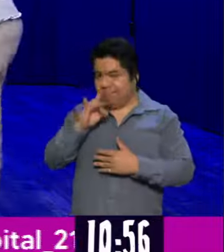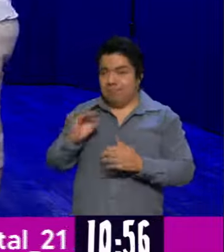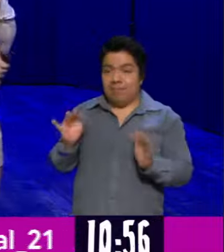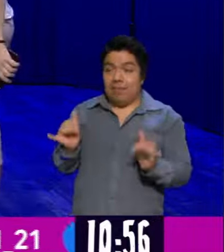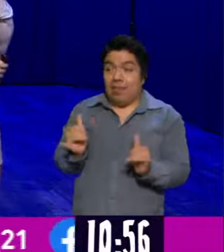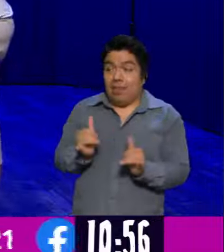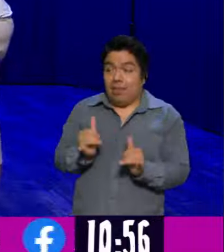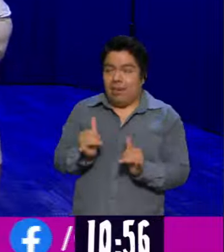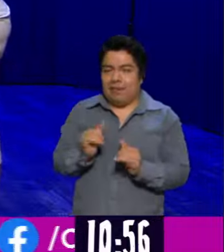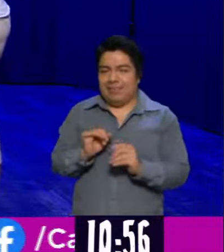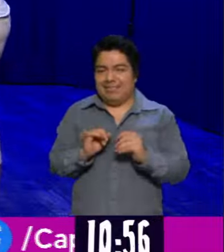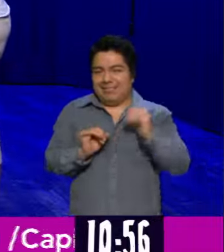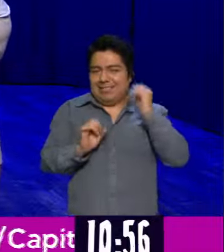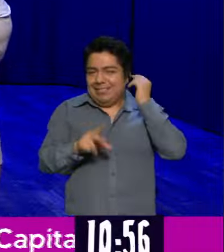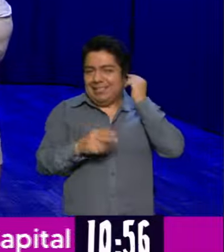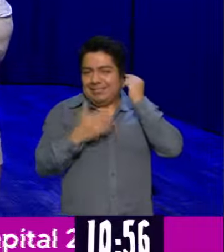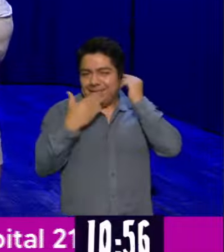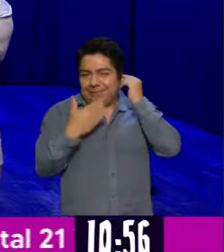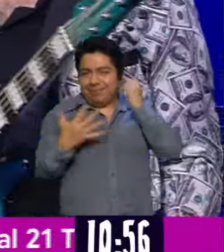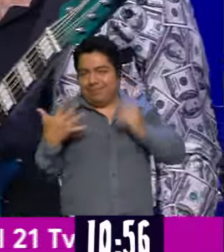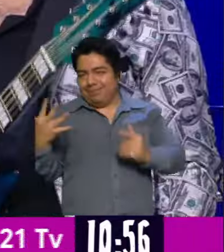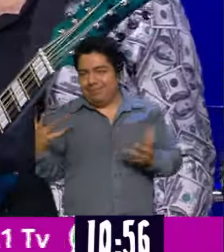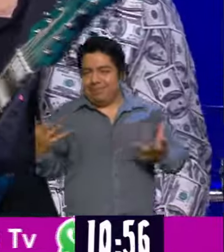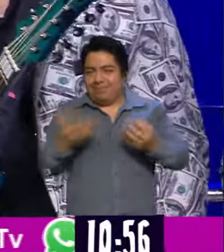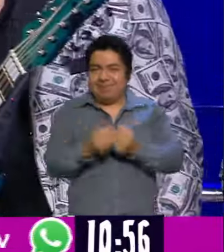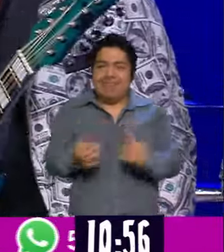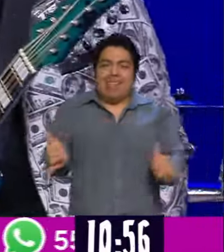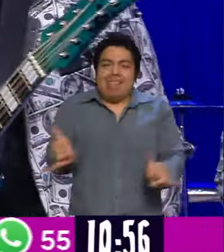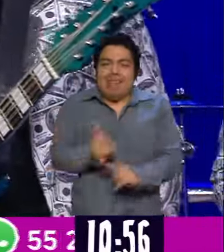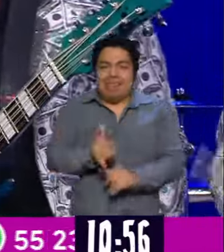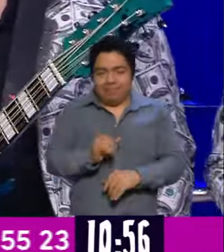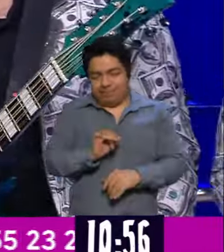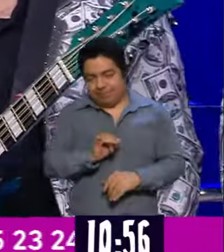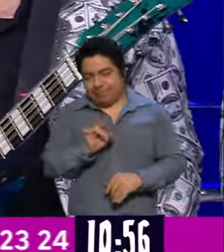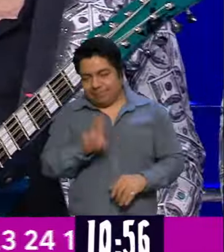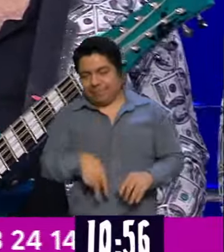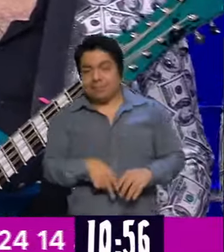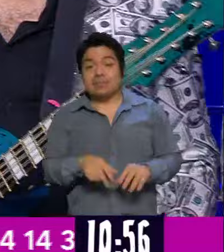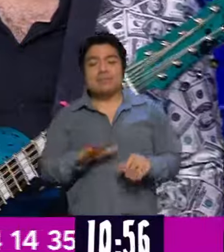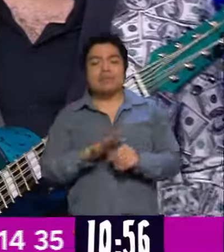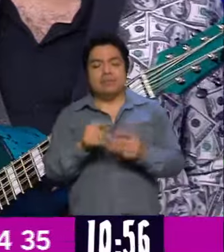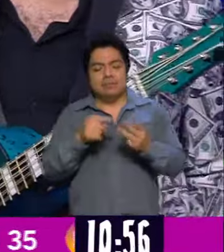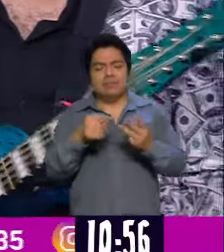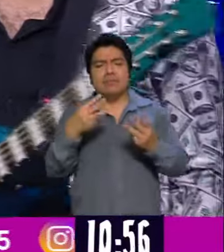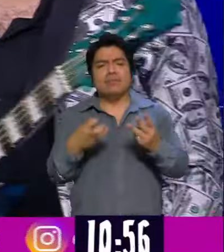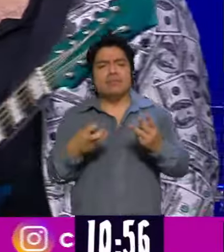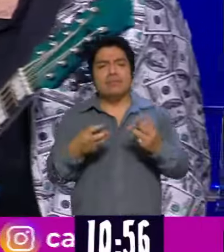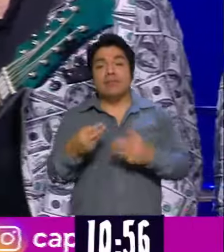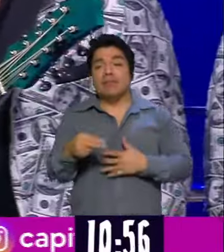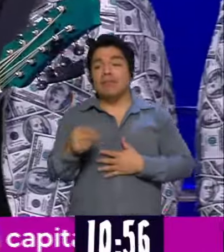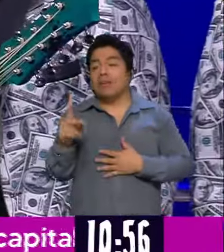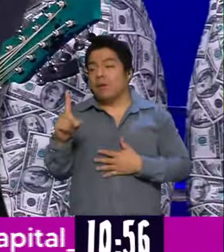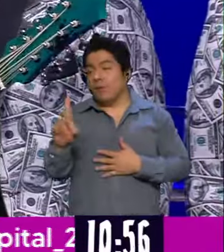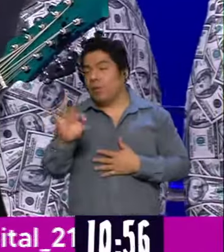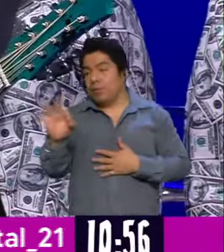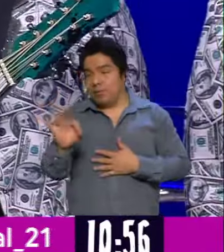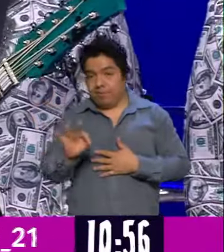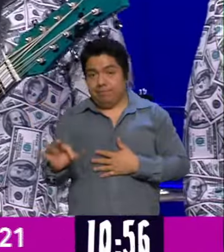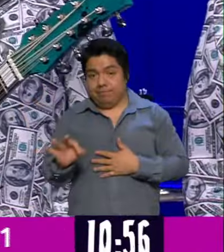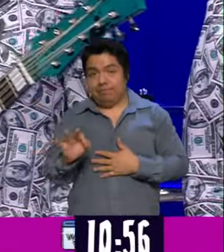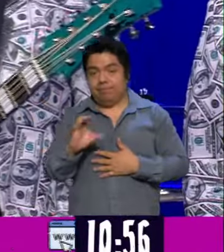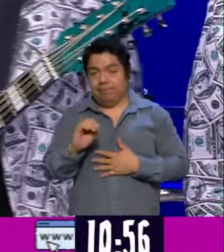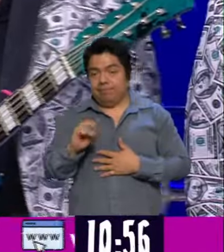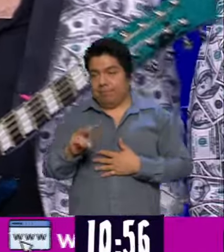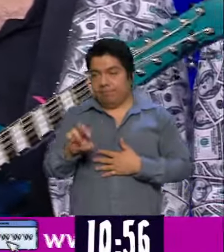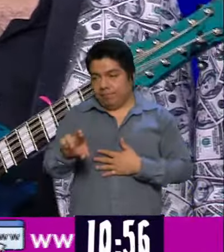delgados? Bien. Los 5 salimos bien delgados, sí. ¿Cuál es la tercera entonces? 1%, ese es un cover que acaba de